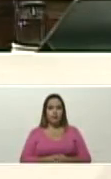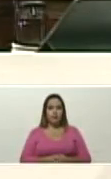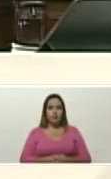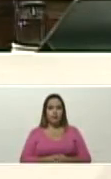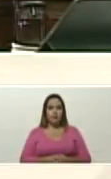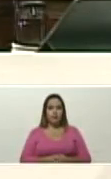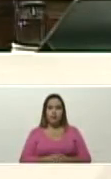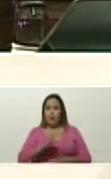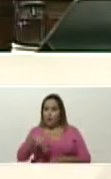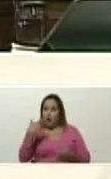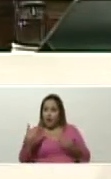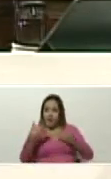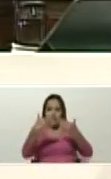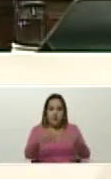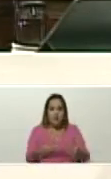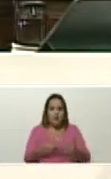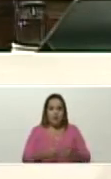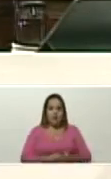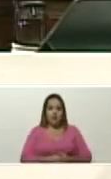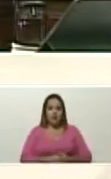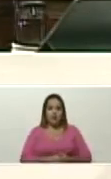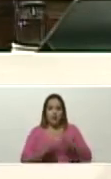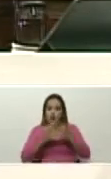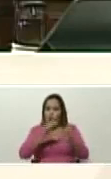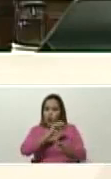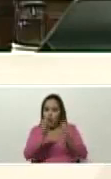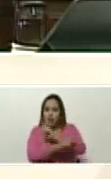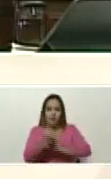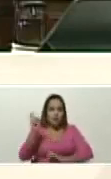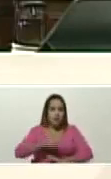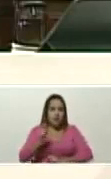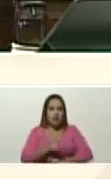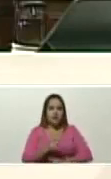Para avanzar en todos los cambios que necesitamos.